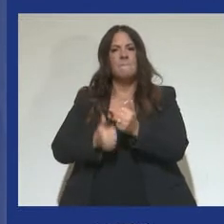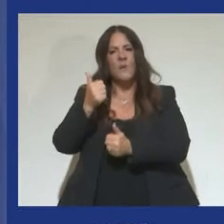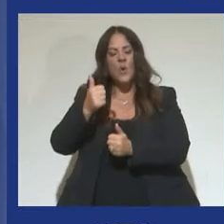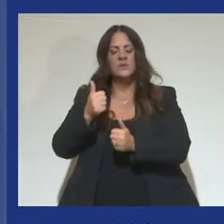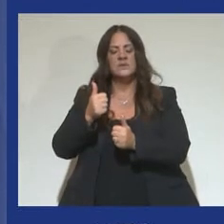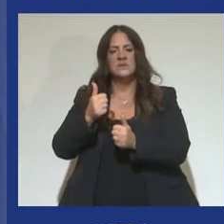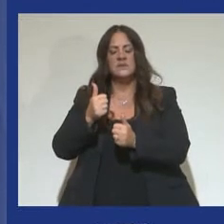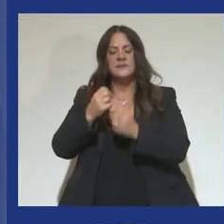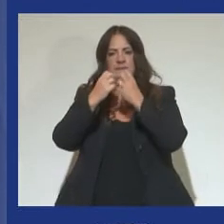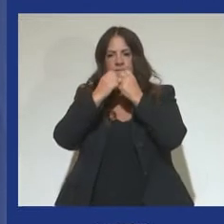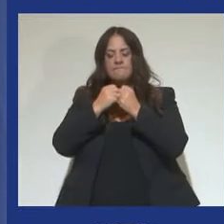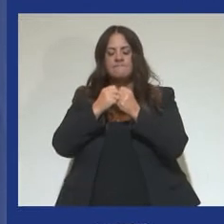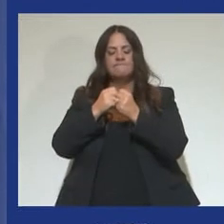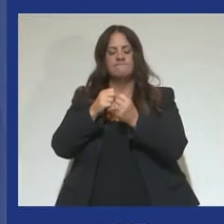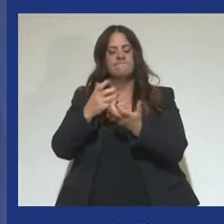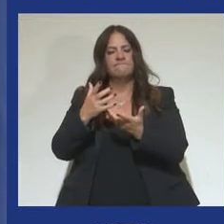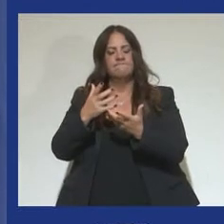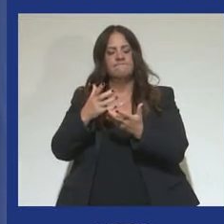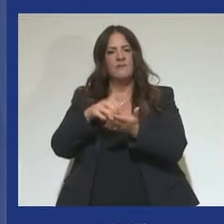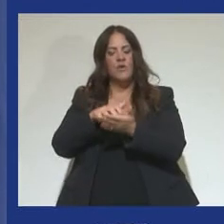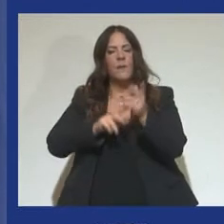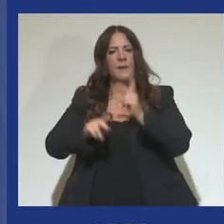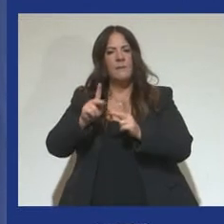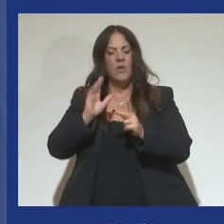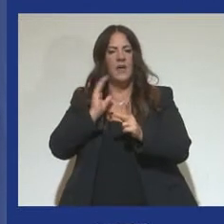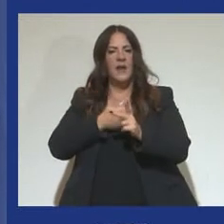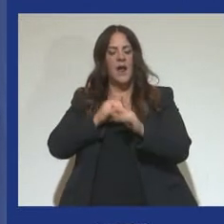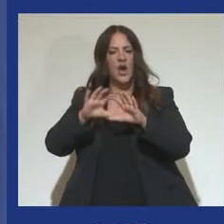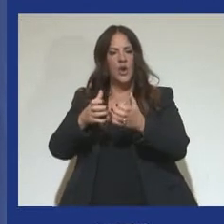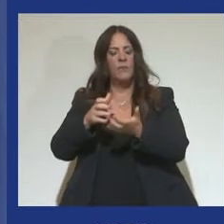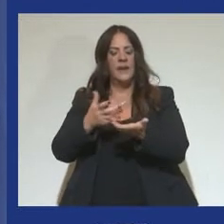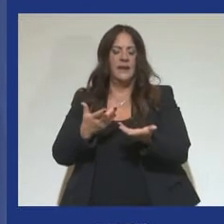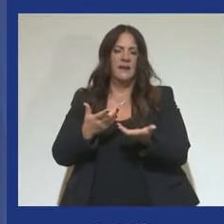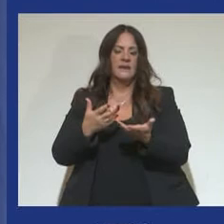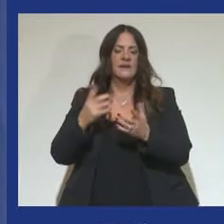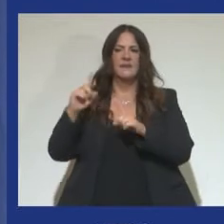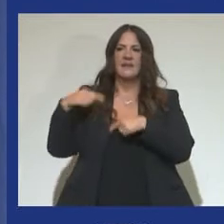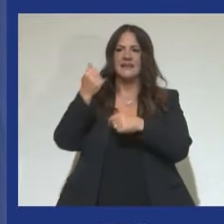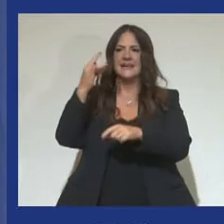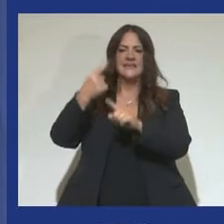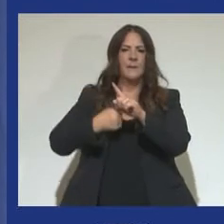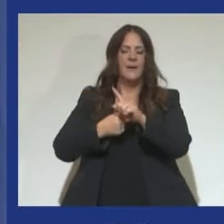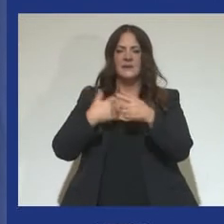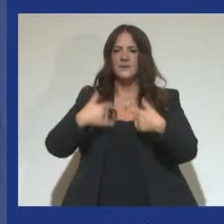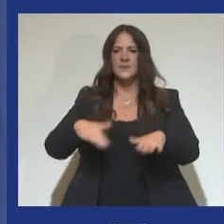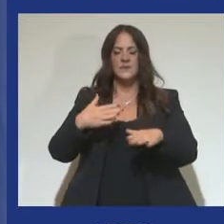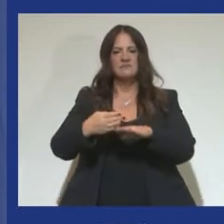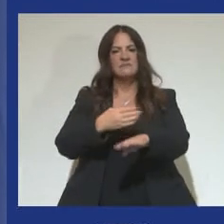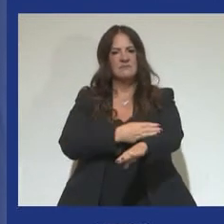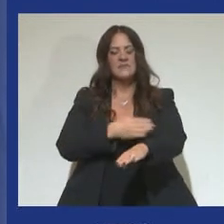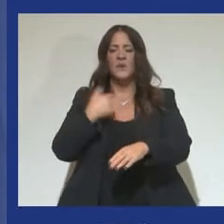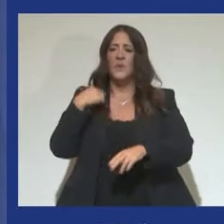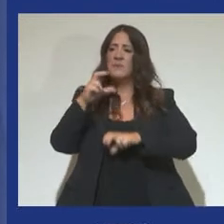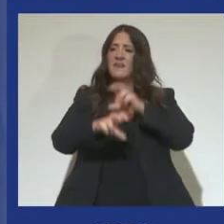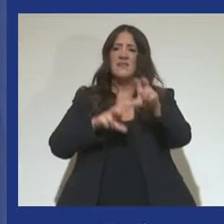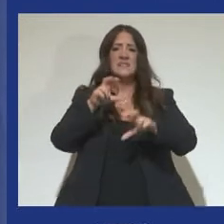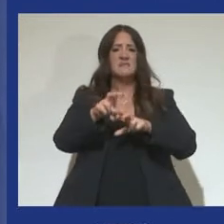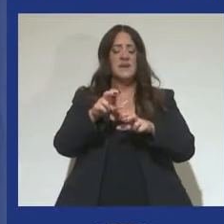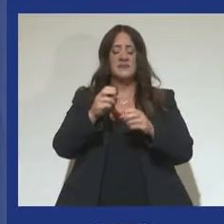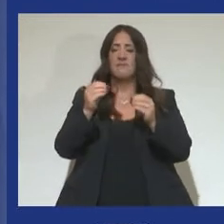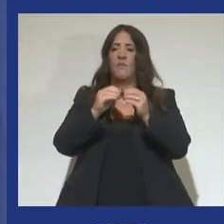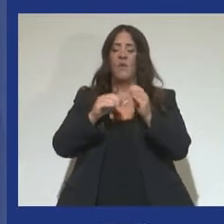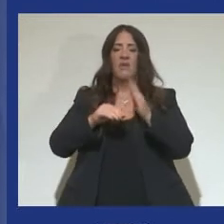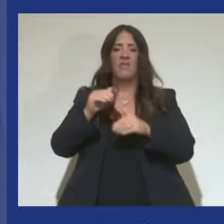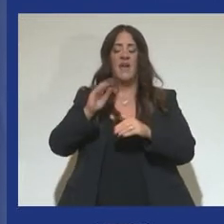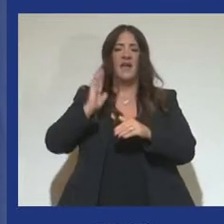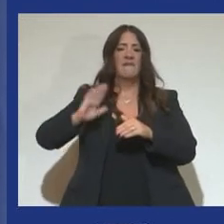vulnerables triplicando el crédito de ingreso de impuestos por ingreso y las